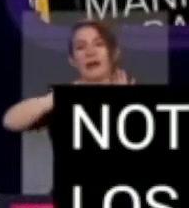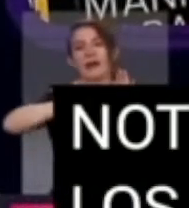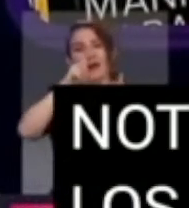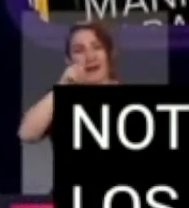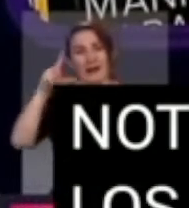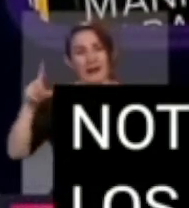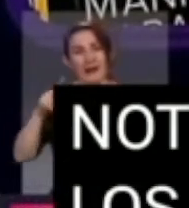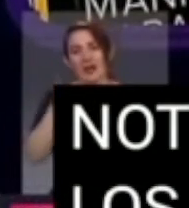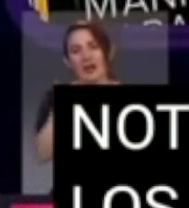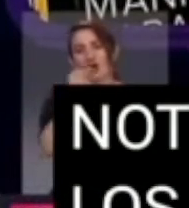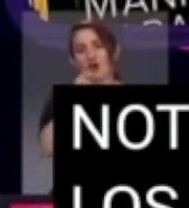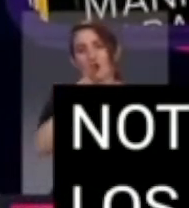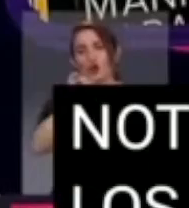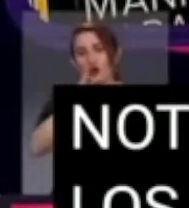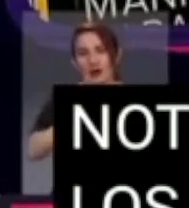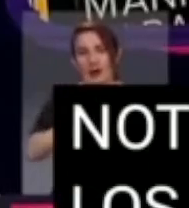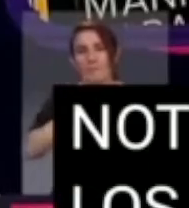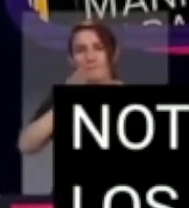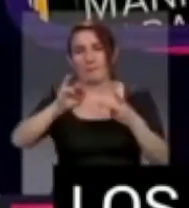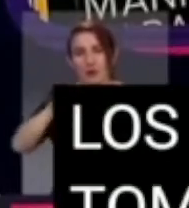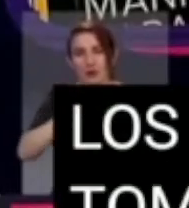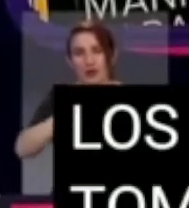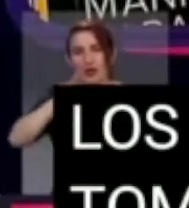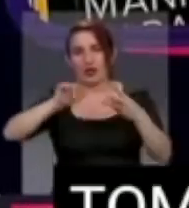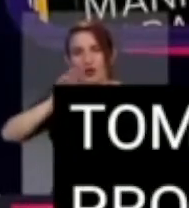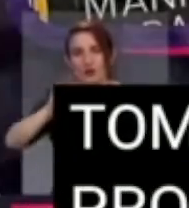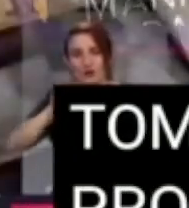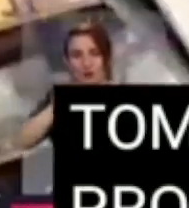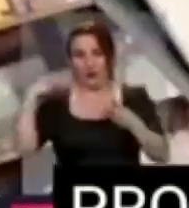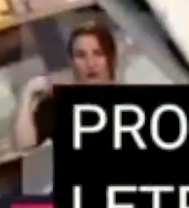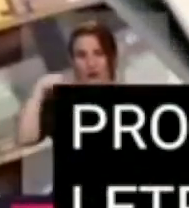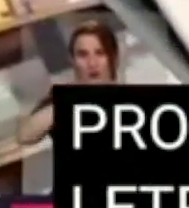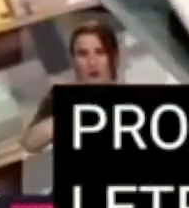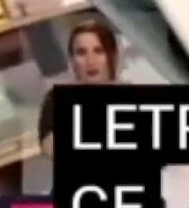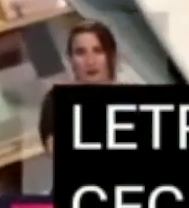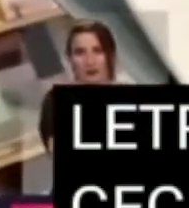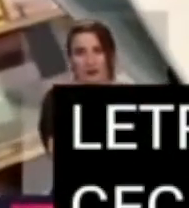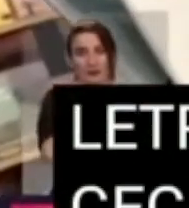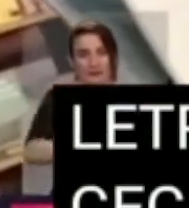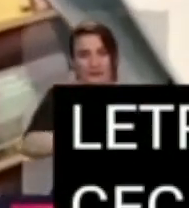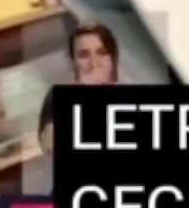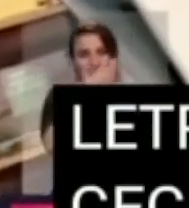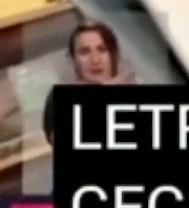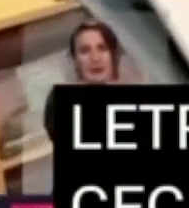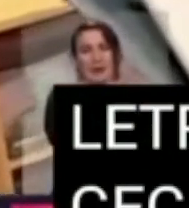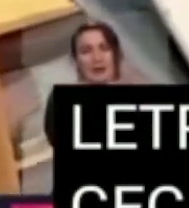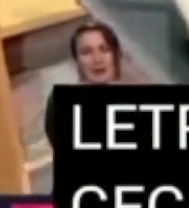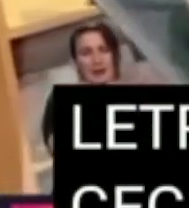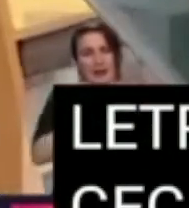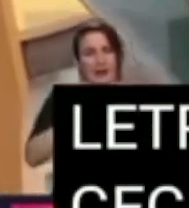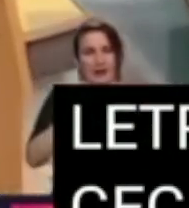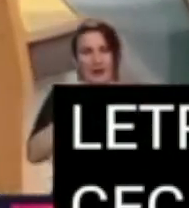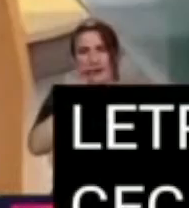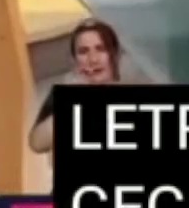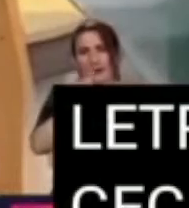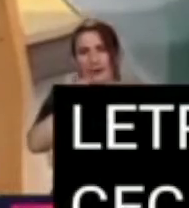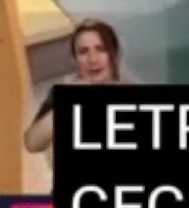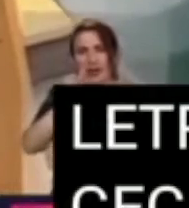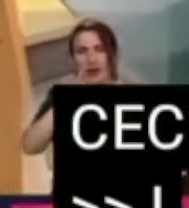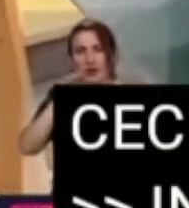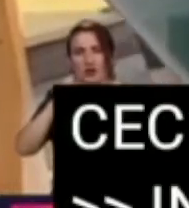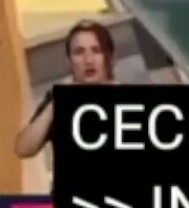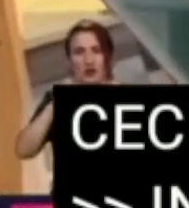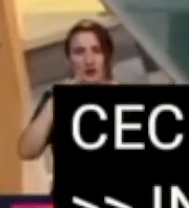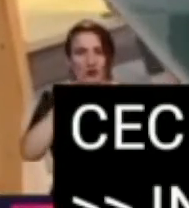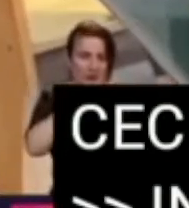Gloria Cecilia Díaz, Borja Vilaseca y Robin Sharma. Iniciamos este recorrido literario con Eliador y el viaje de regreso de